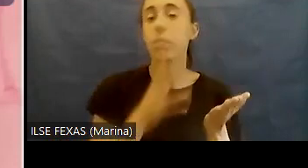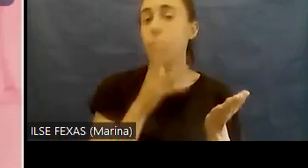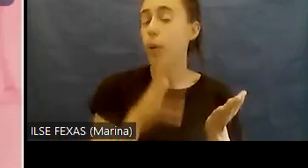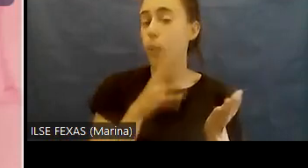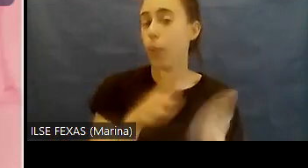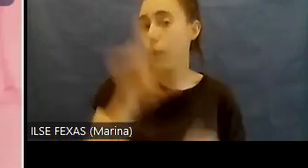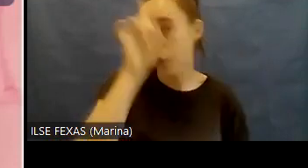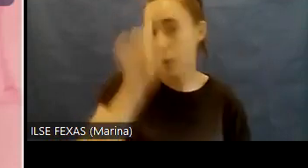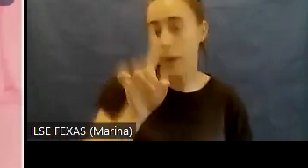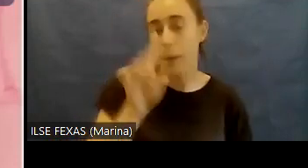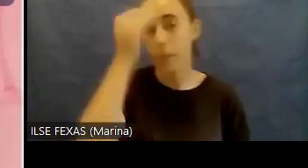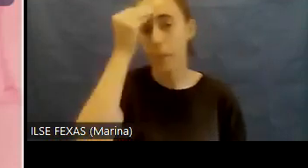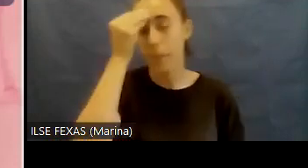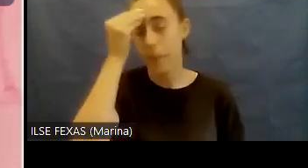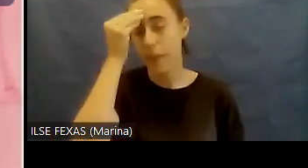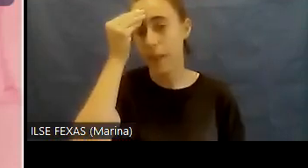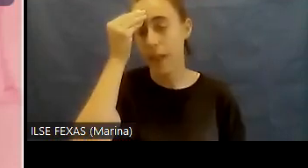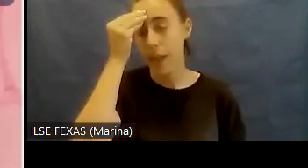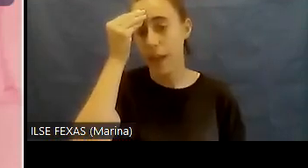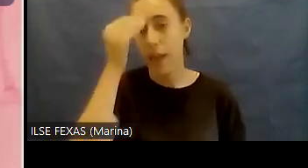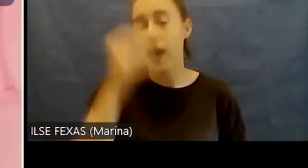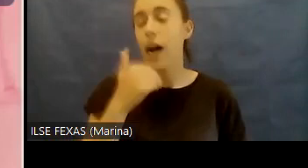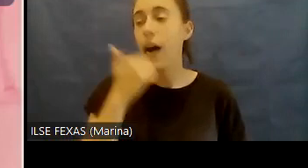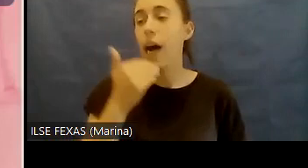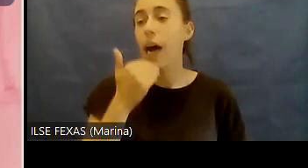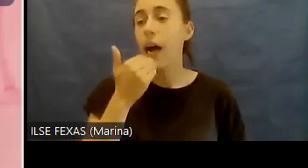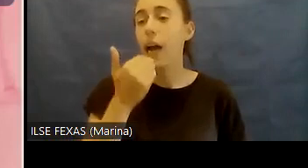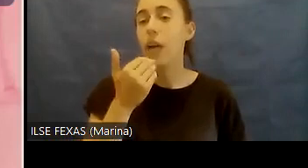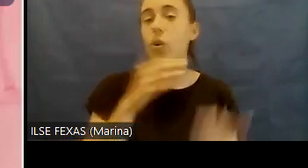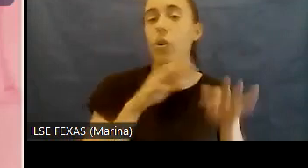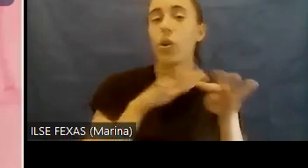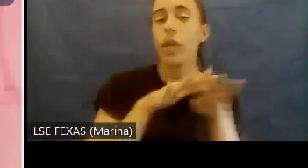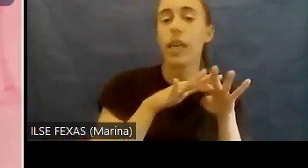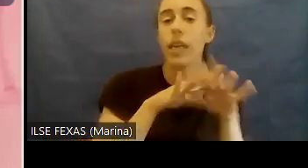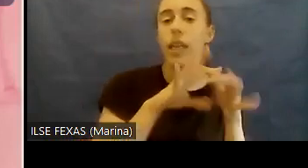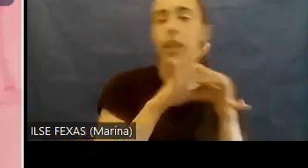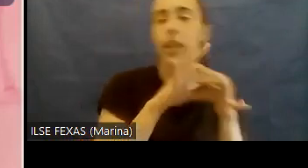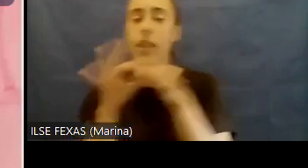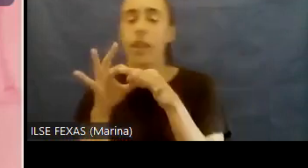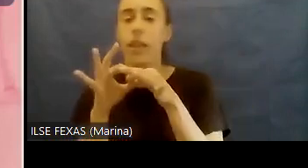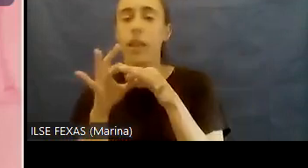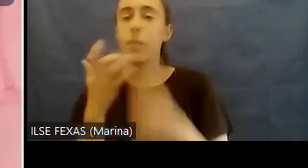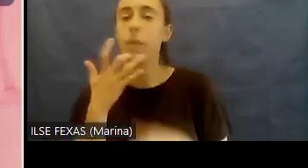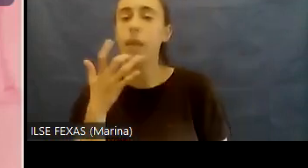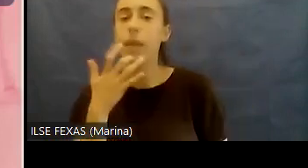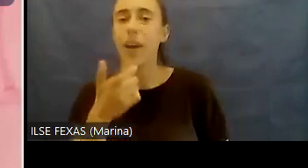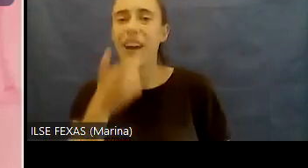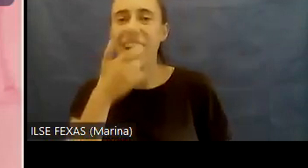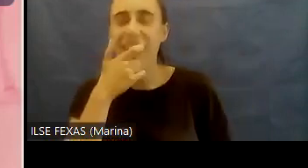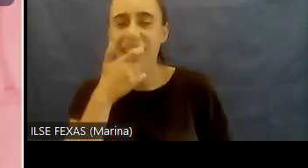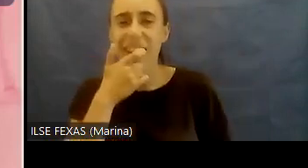se piensa que puede tener alguna relación con, por ejemplo, con el hecho de llevar prótesis